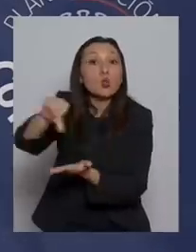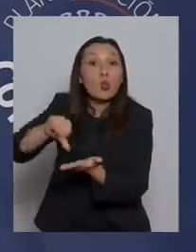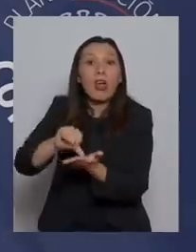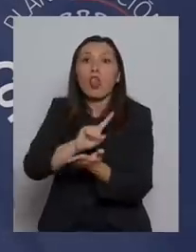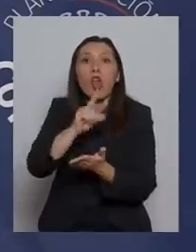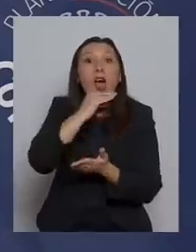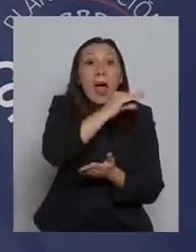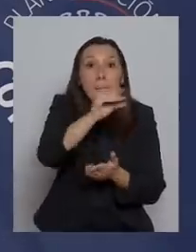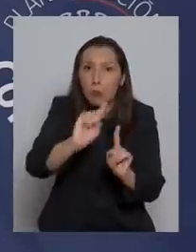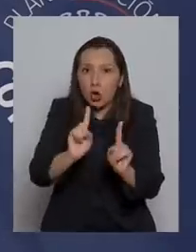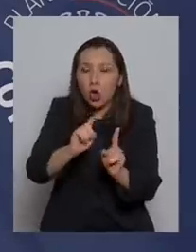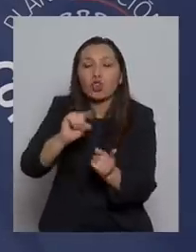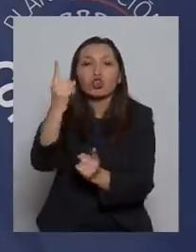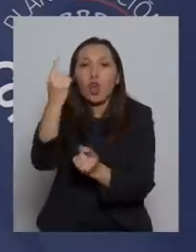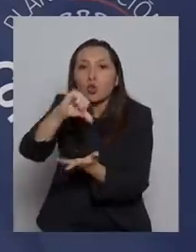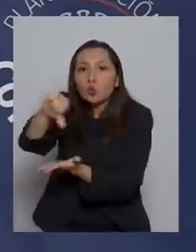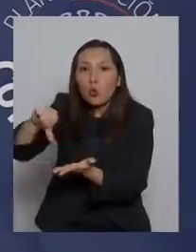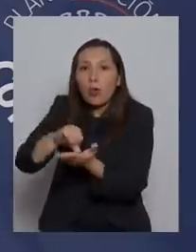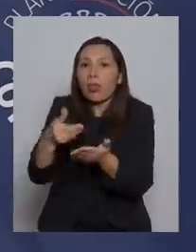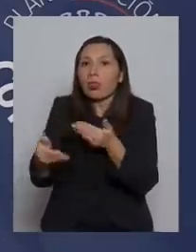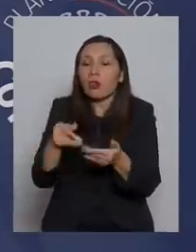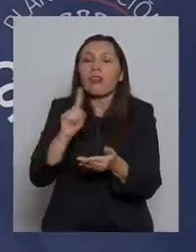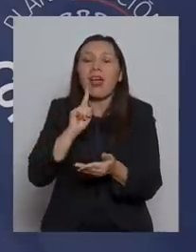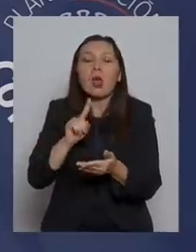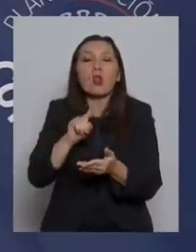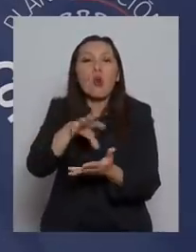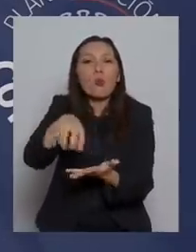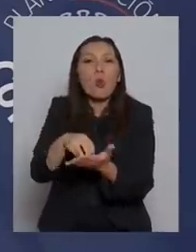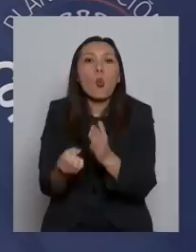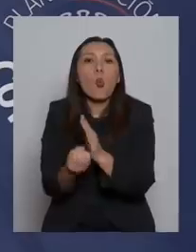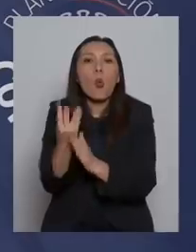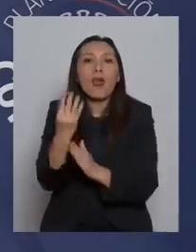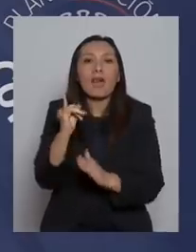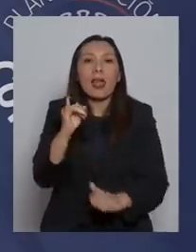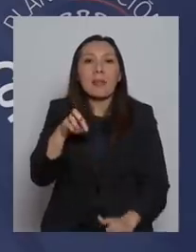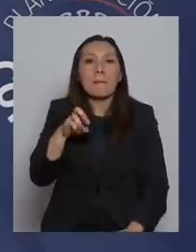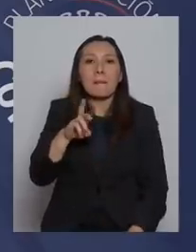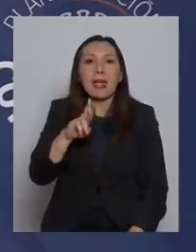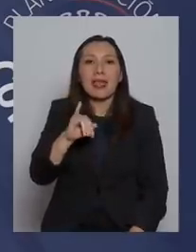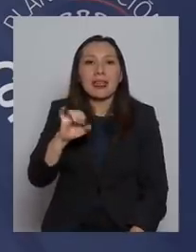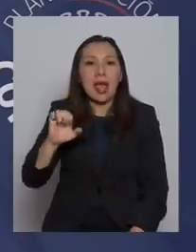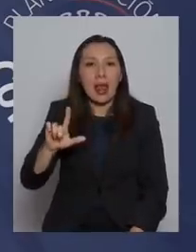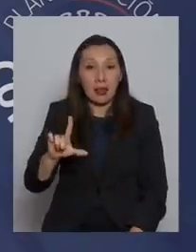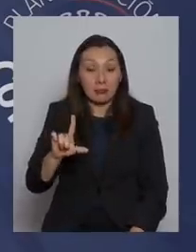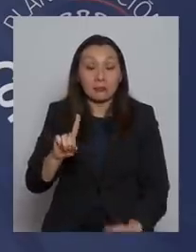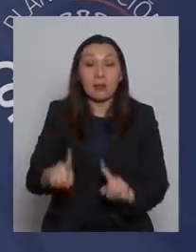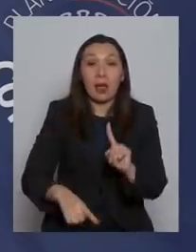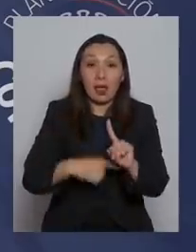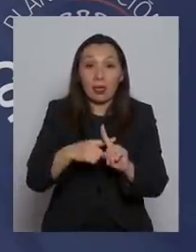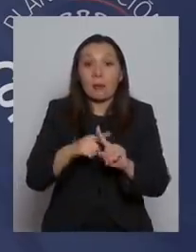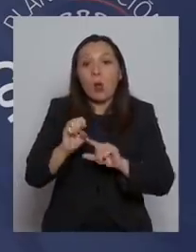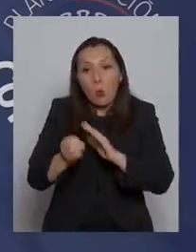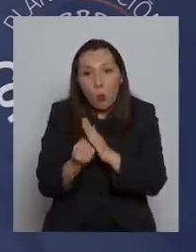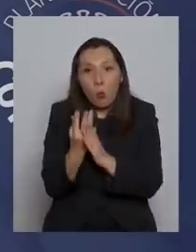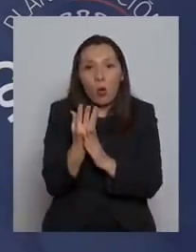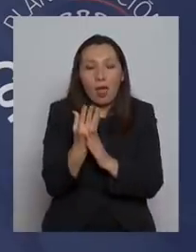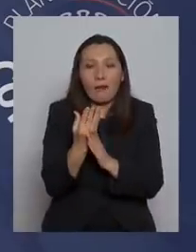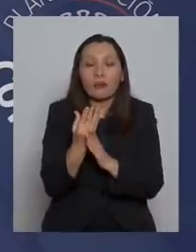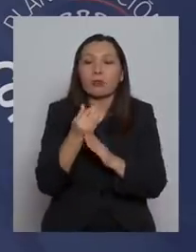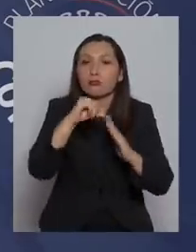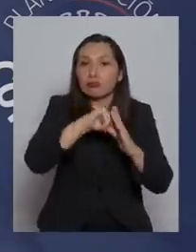parte rural, de la comuna de Nueva Imperial. Se renueva asimismo